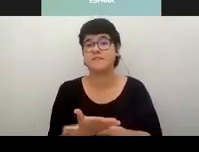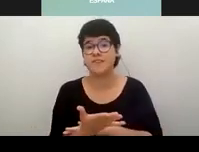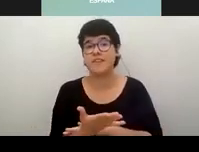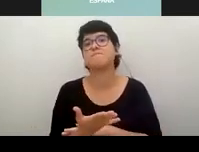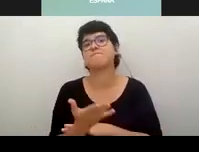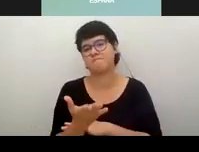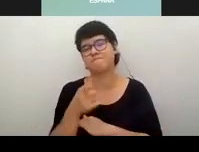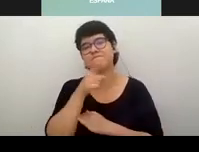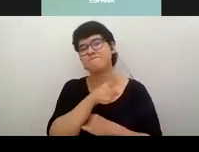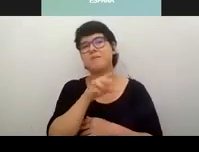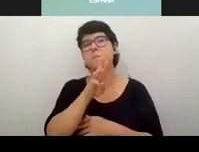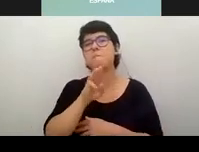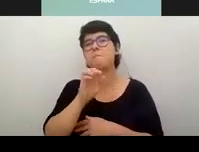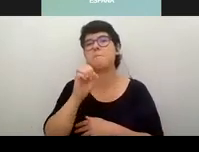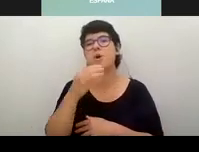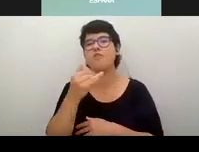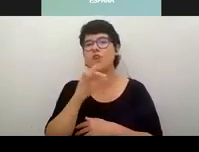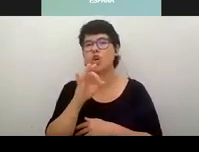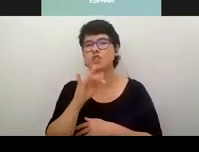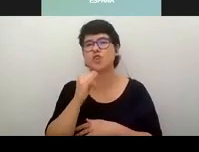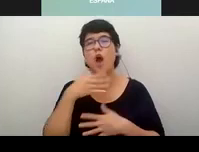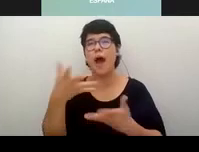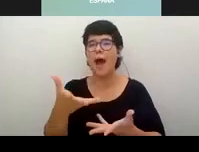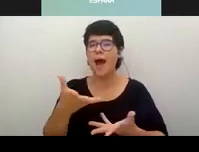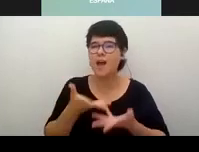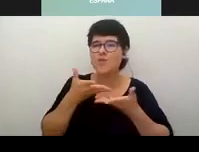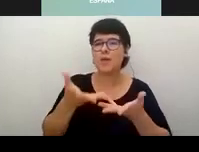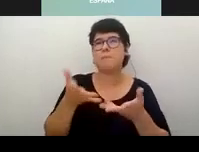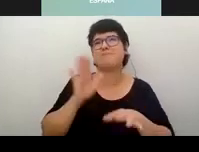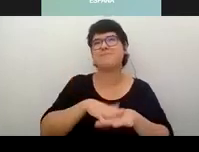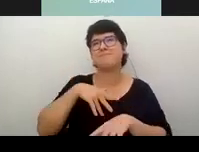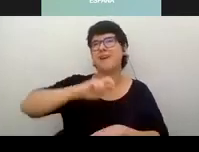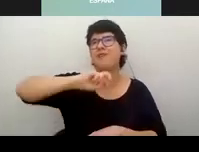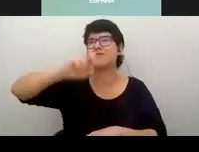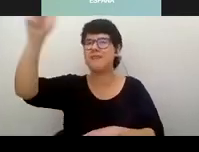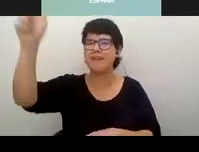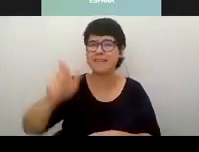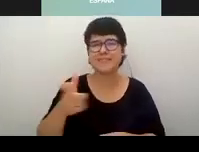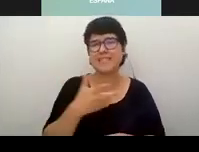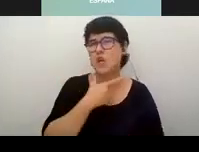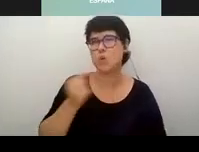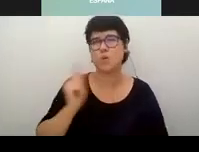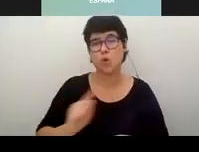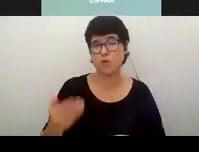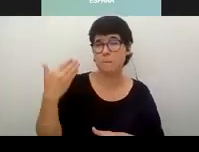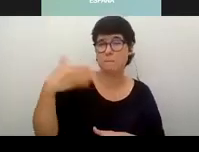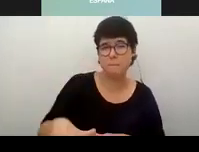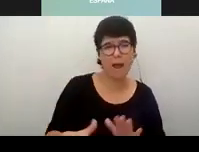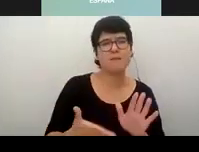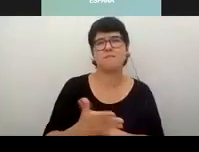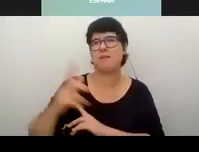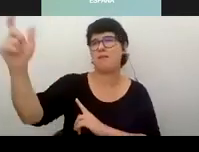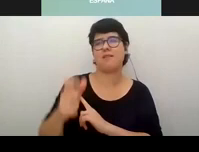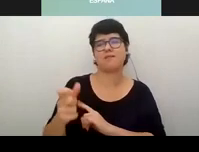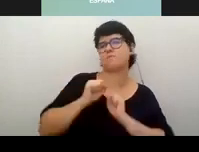nos ayudan a que no entren otras bacterias, porque se van a encontrar con esa microbiota que va a hacer como delimitante. Aumenta